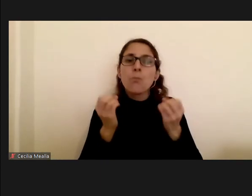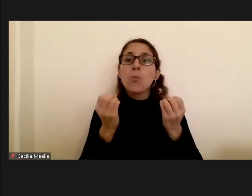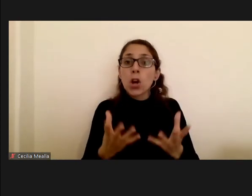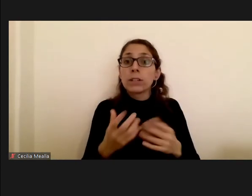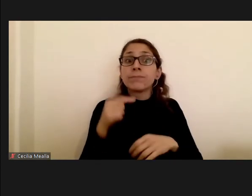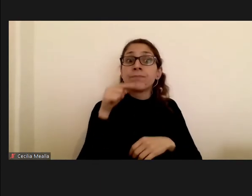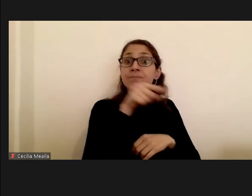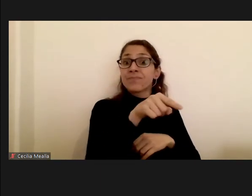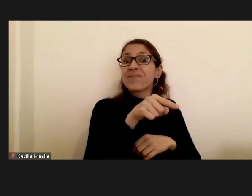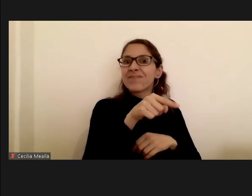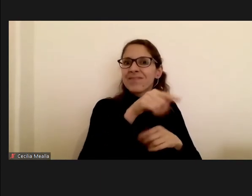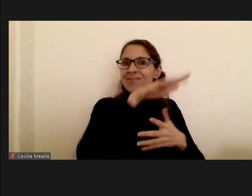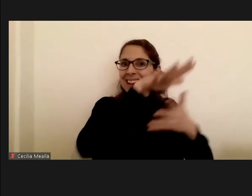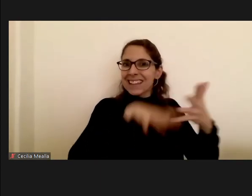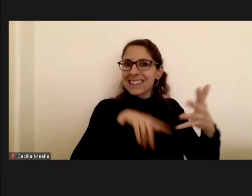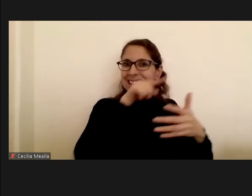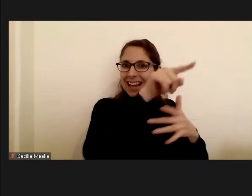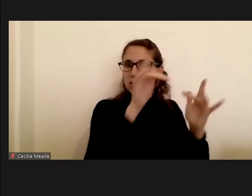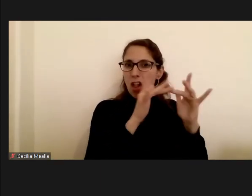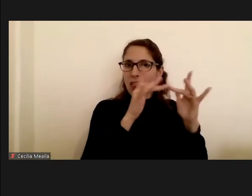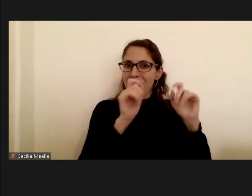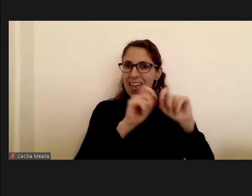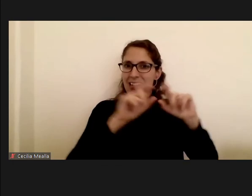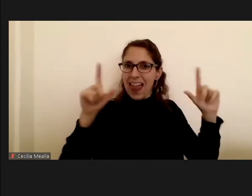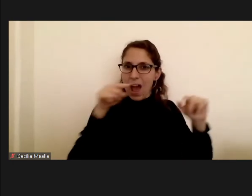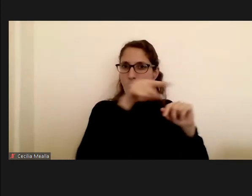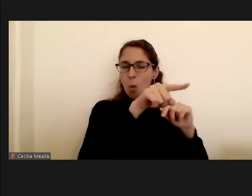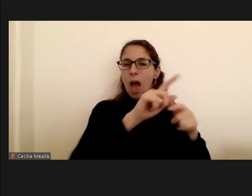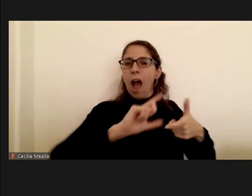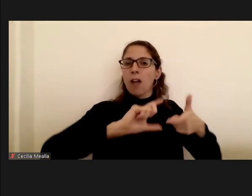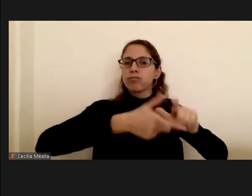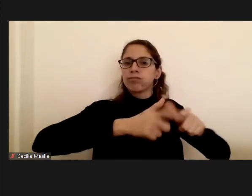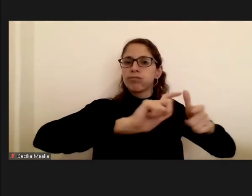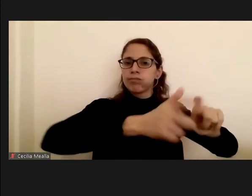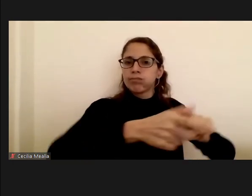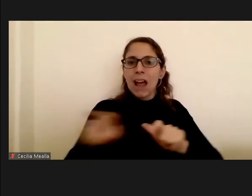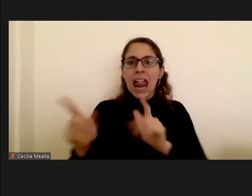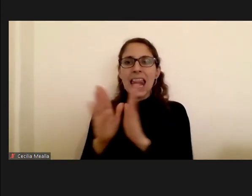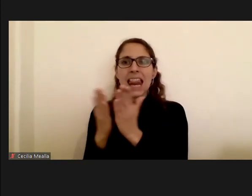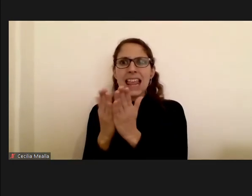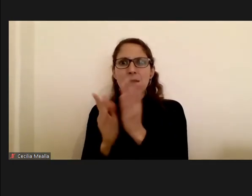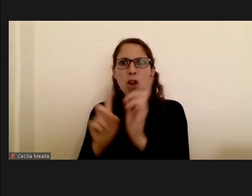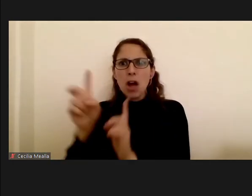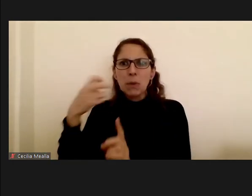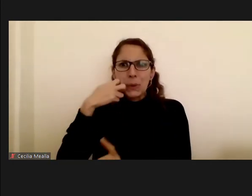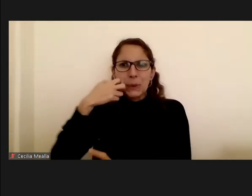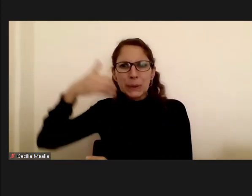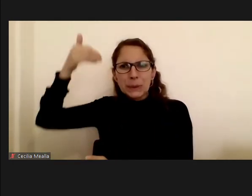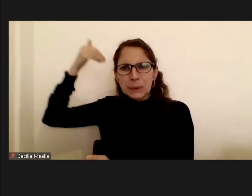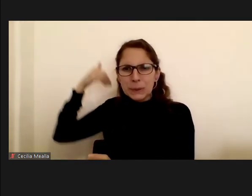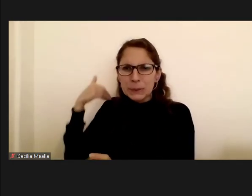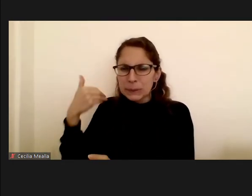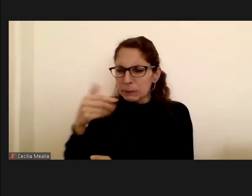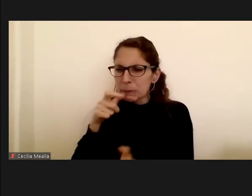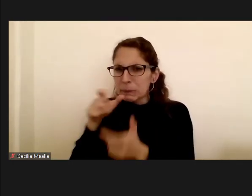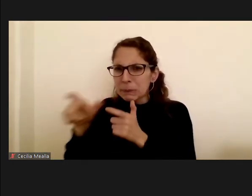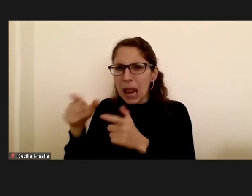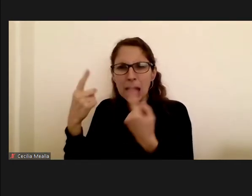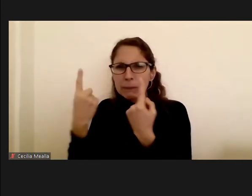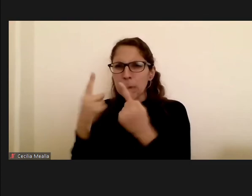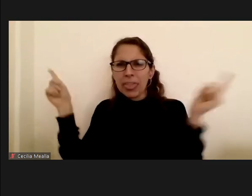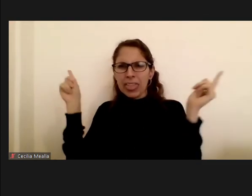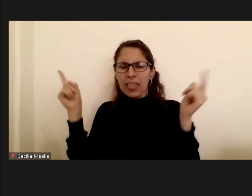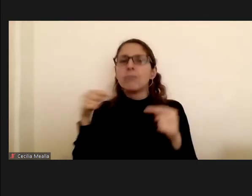están actualizados y hay conceptos en los libros que son viejos y que cambiaron. Por eso es que subimos material